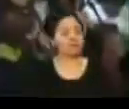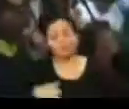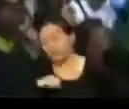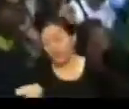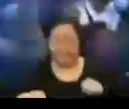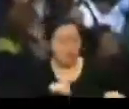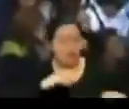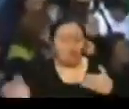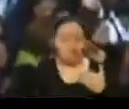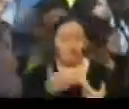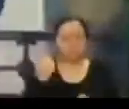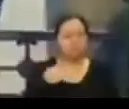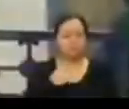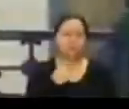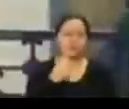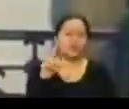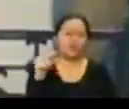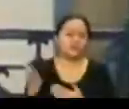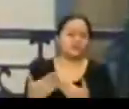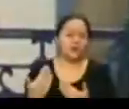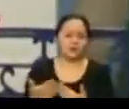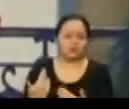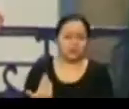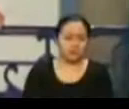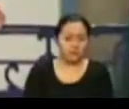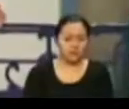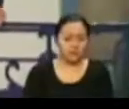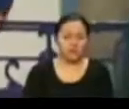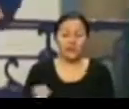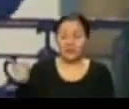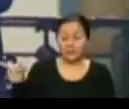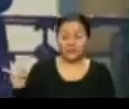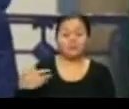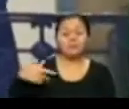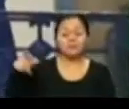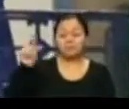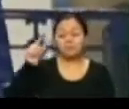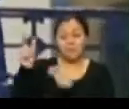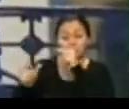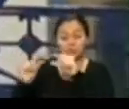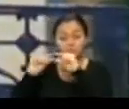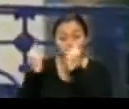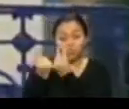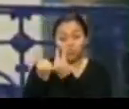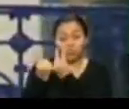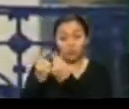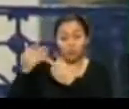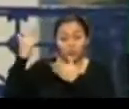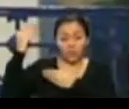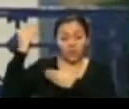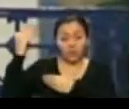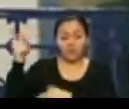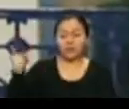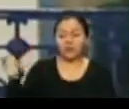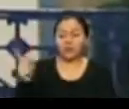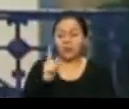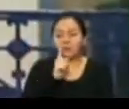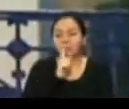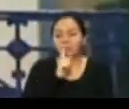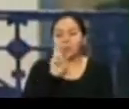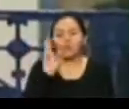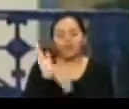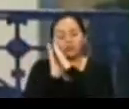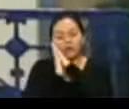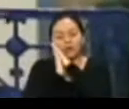restauración conservadora en marcha. Se demoraron demasiado tiempo. Después de las palizas que le dimos durante más de